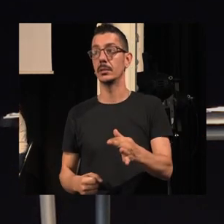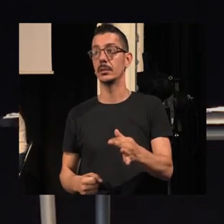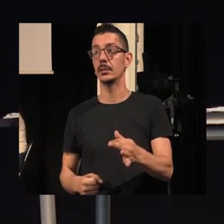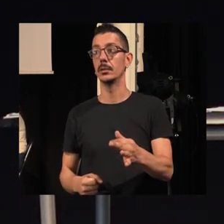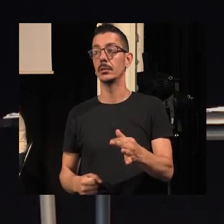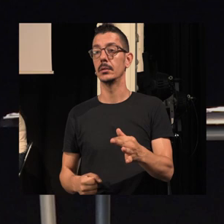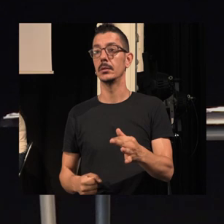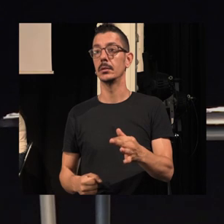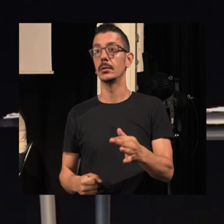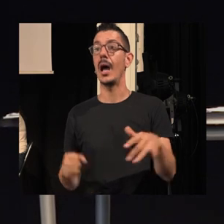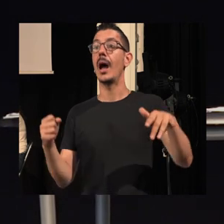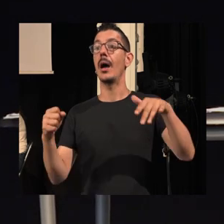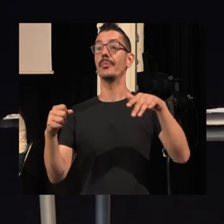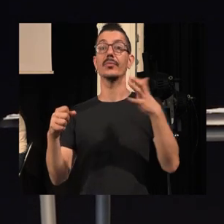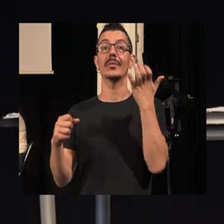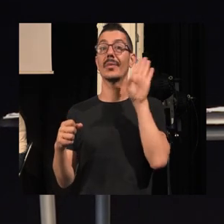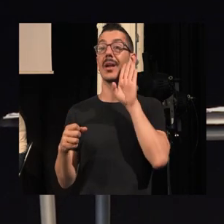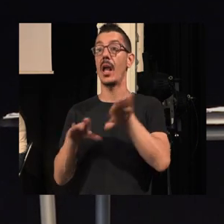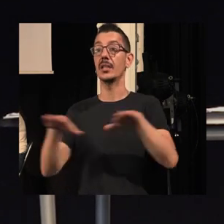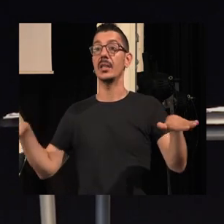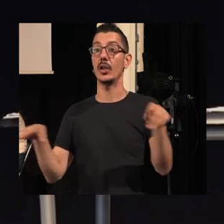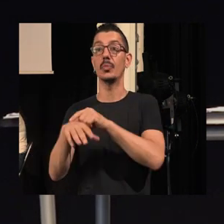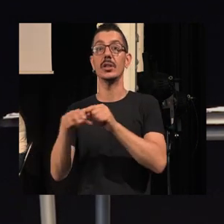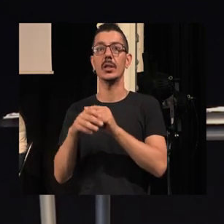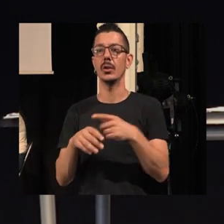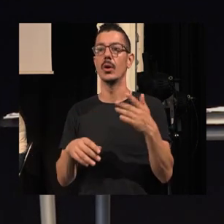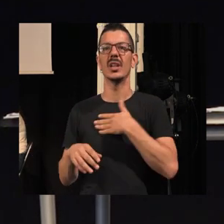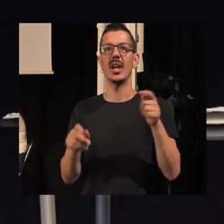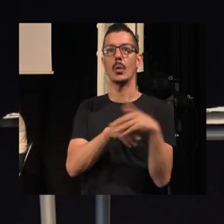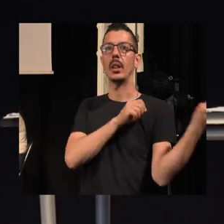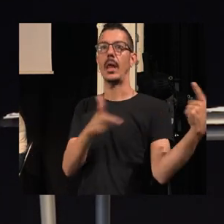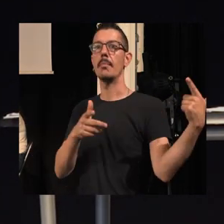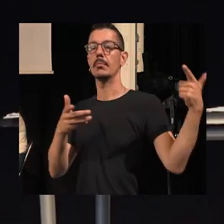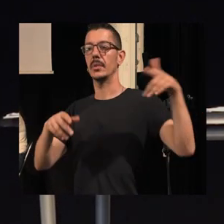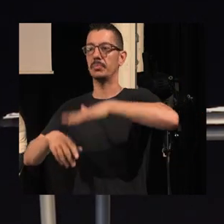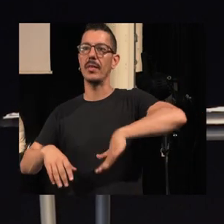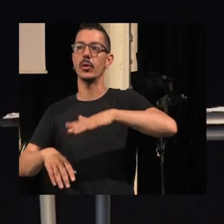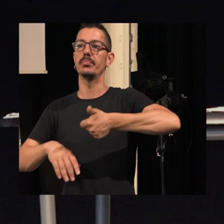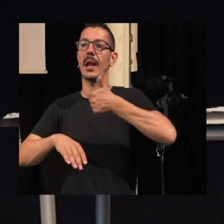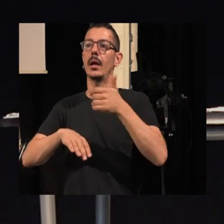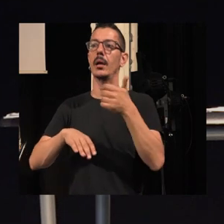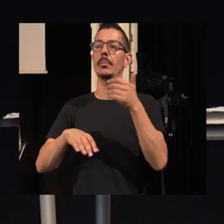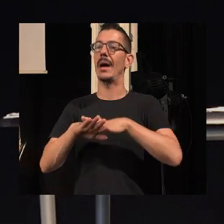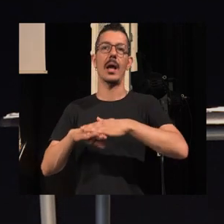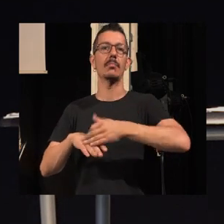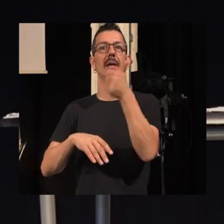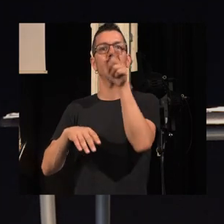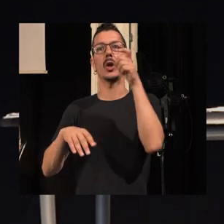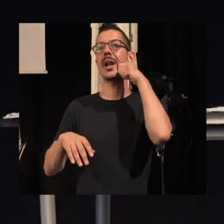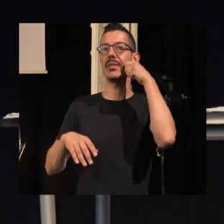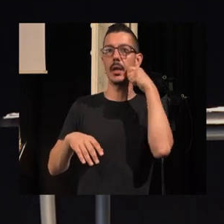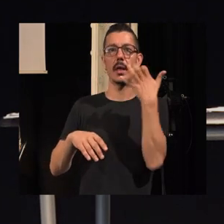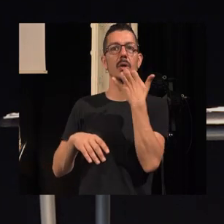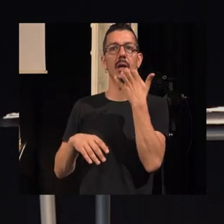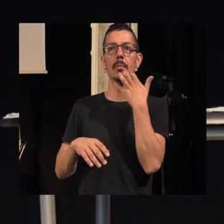De ampliar estos escenarios políticos. Me refiero, por ejemplo, a las personas racializadas, Me refiero también a las